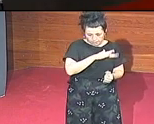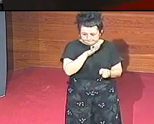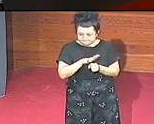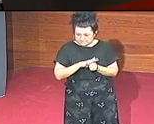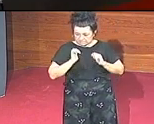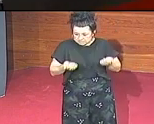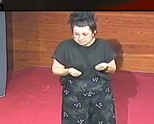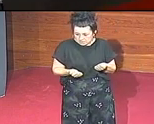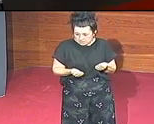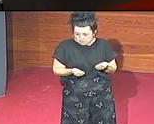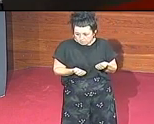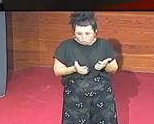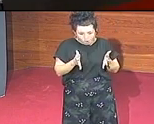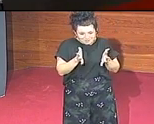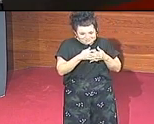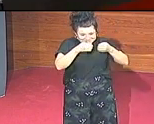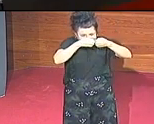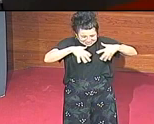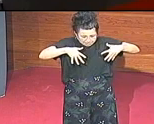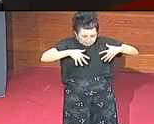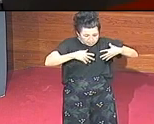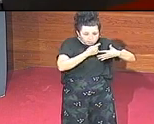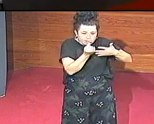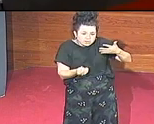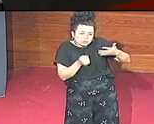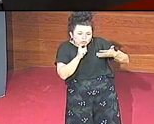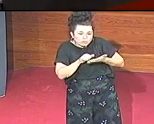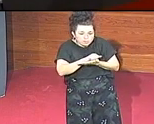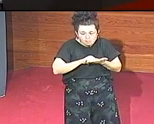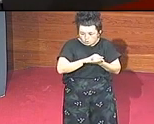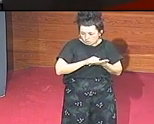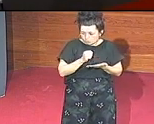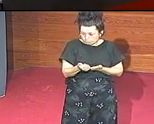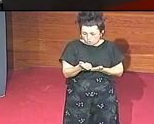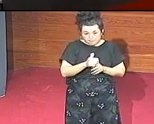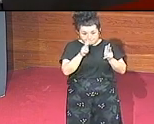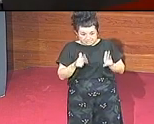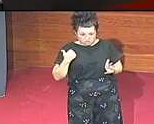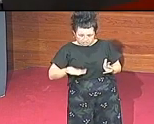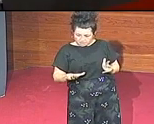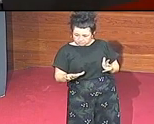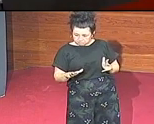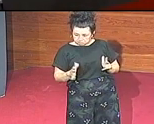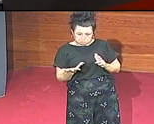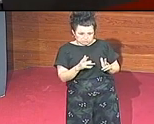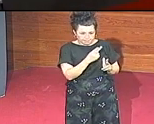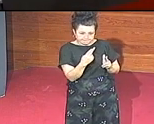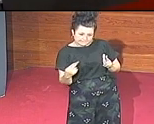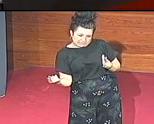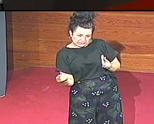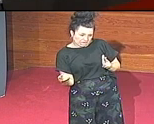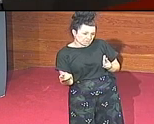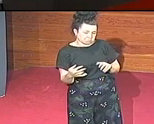empiezas a hacer el esquema de cómo va a ser tu dibujo el miércoles ya ya he acabado un poco de pintar todo